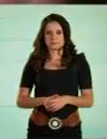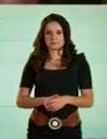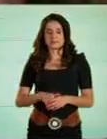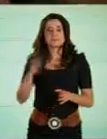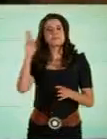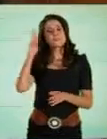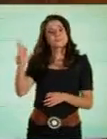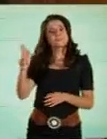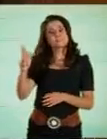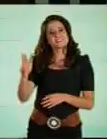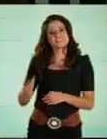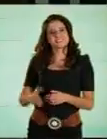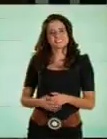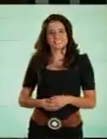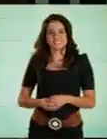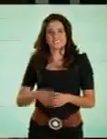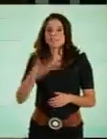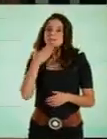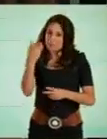¡Hola!